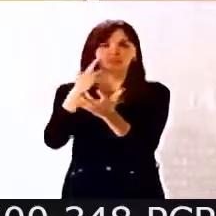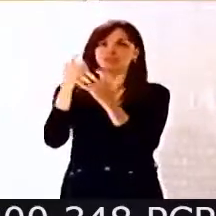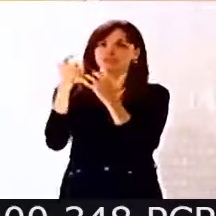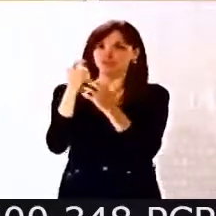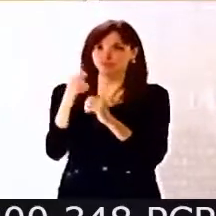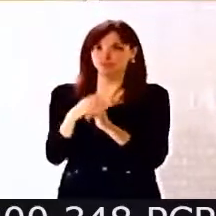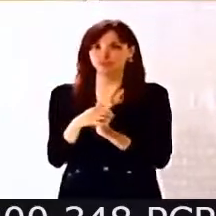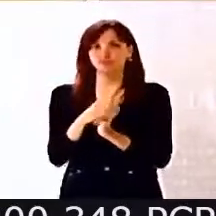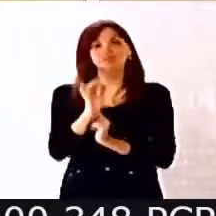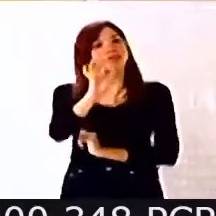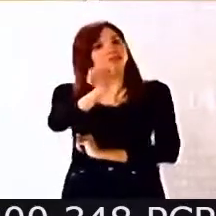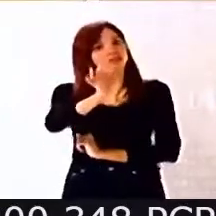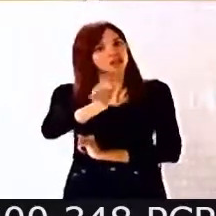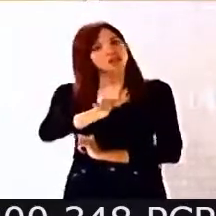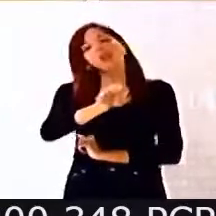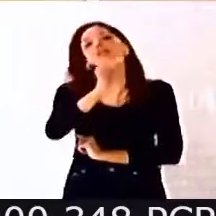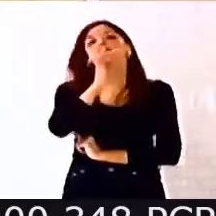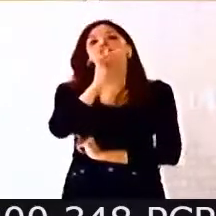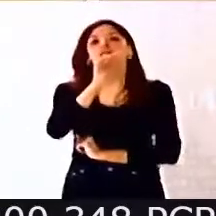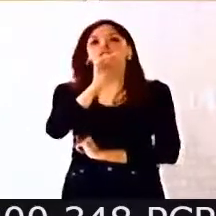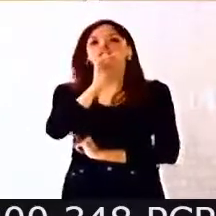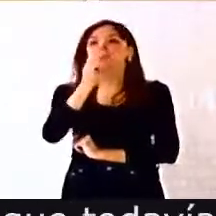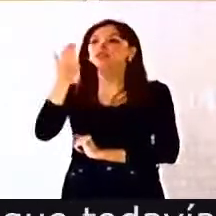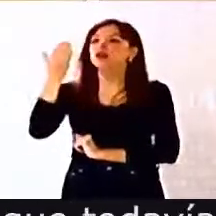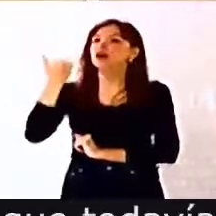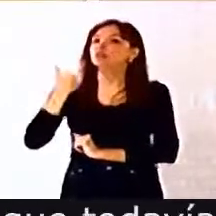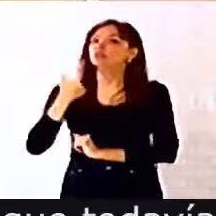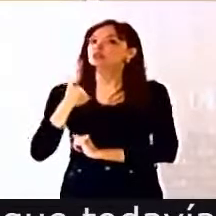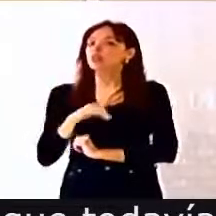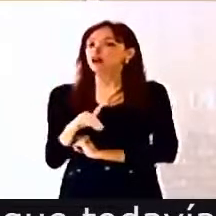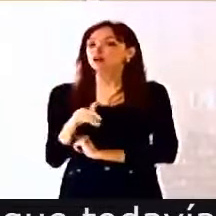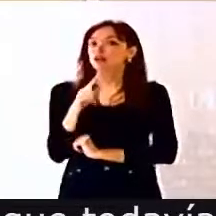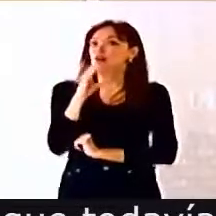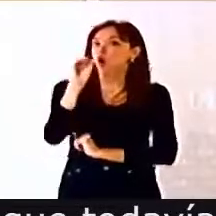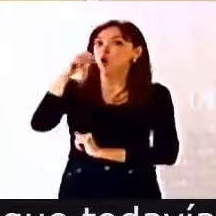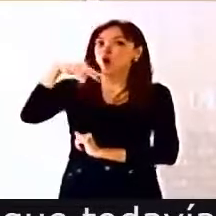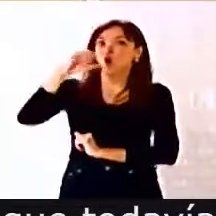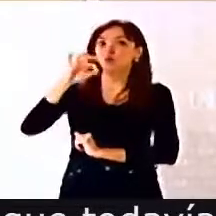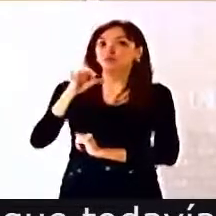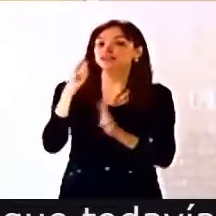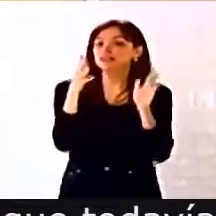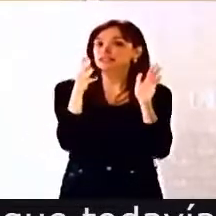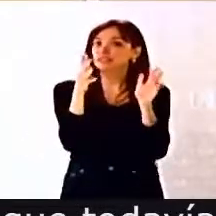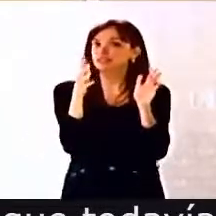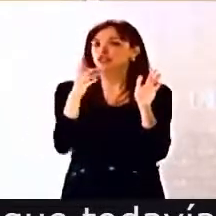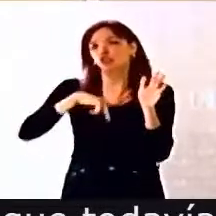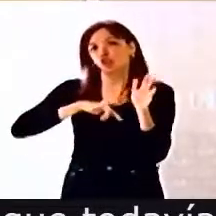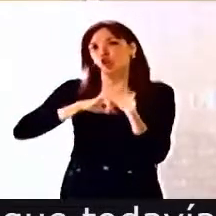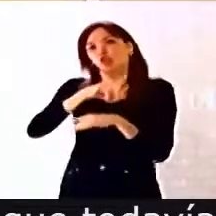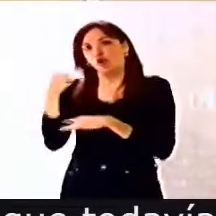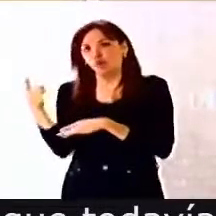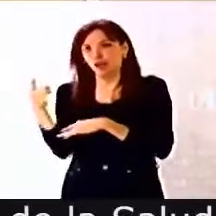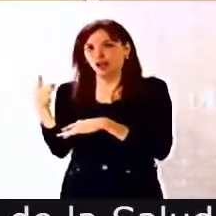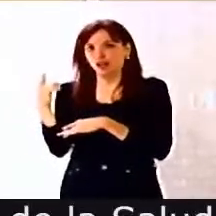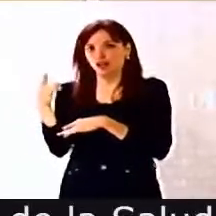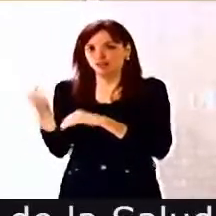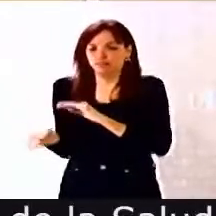Cierto que todavía al doble de lo que recomienda la OMS, hoy damos una